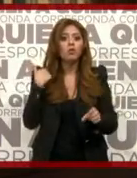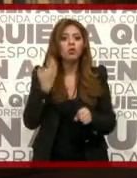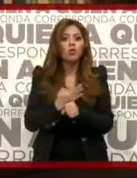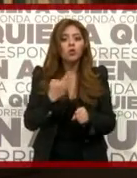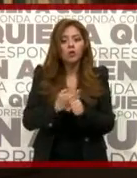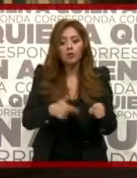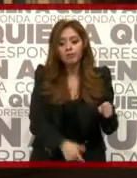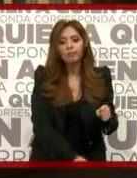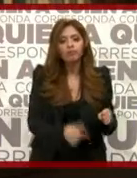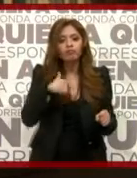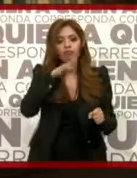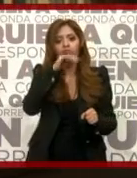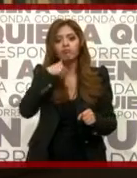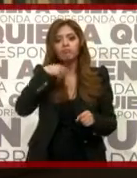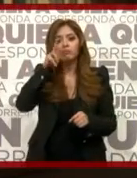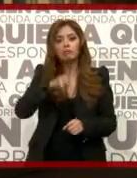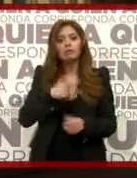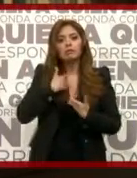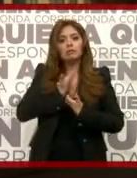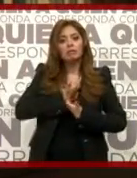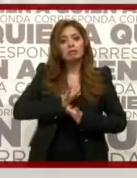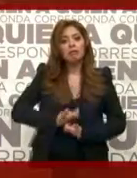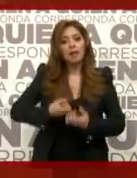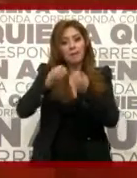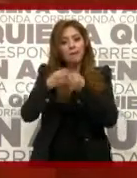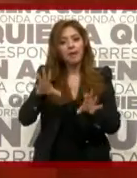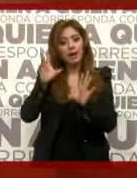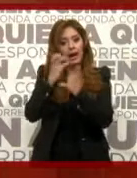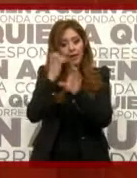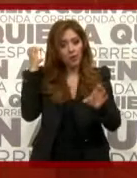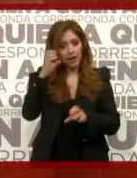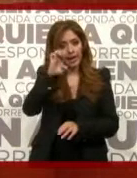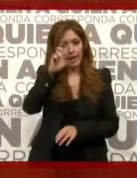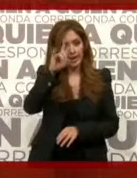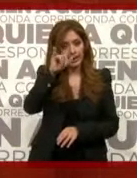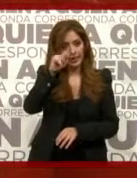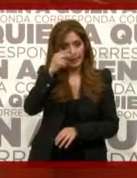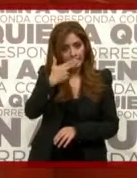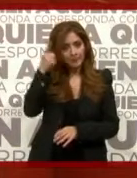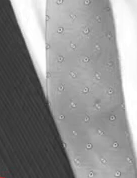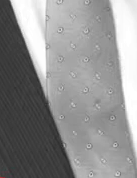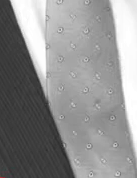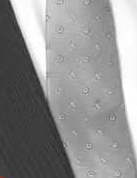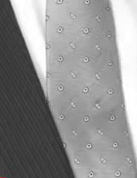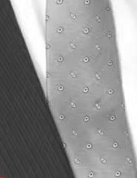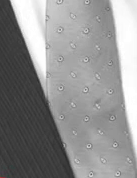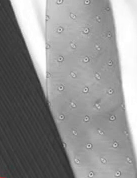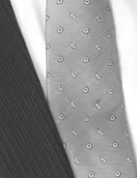la fractura y todo, para mí fue una pérdida tremenda. Edith Juárez, a quien corresponda.